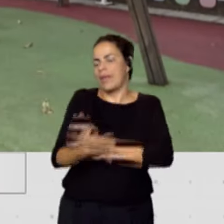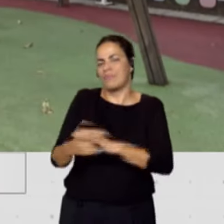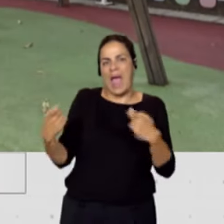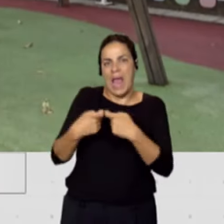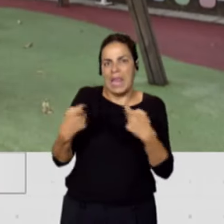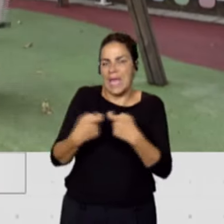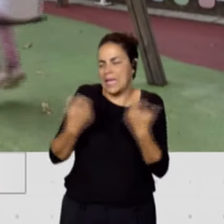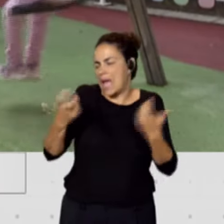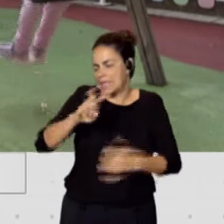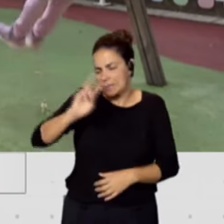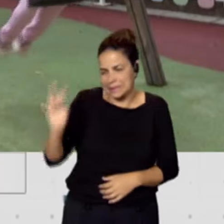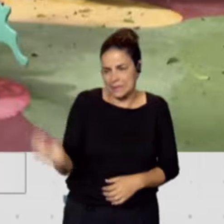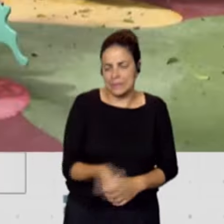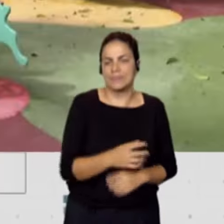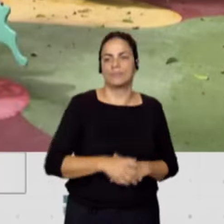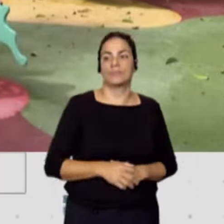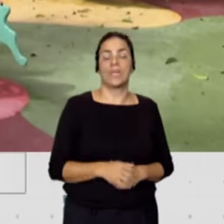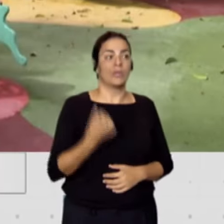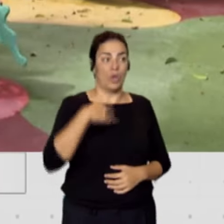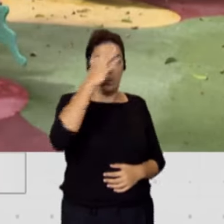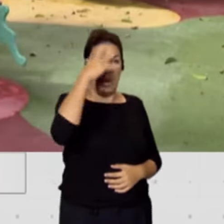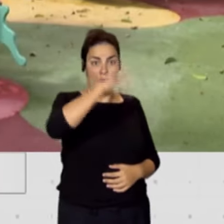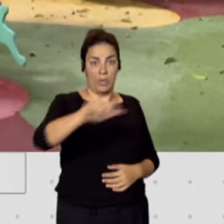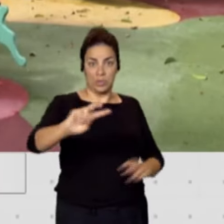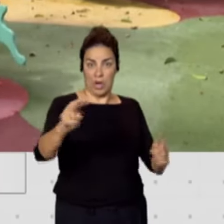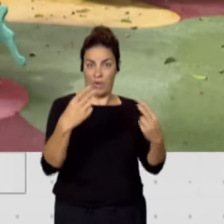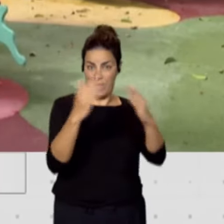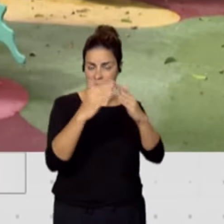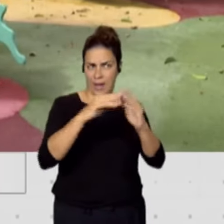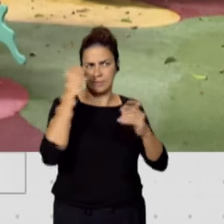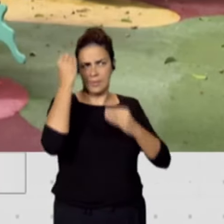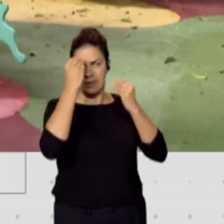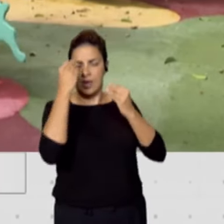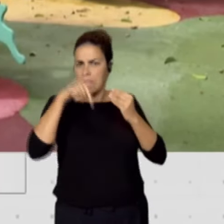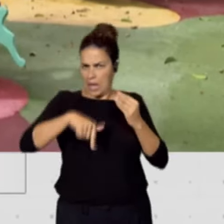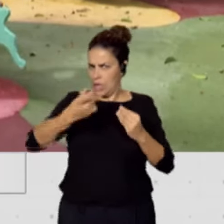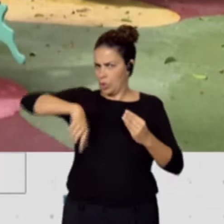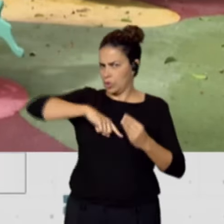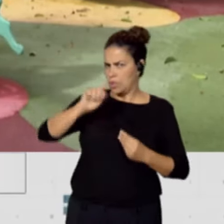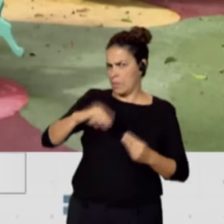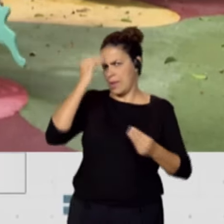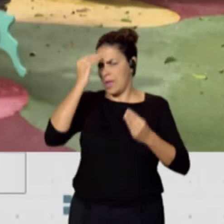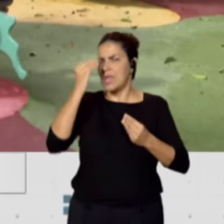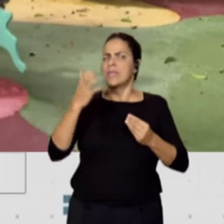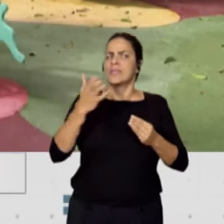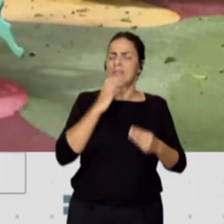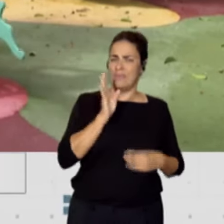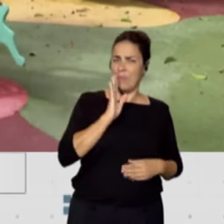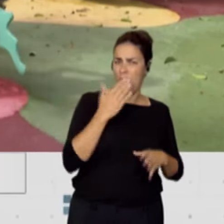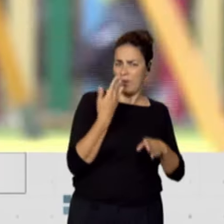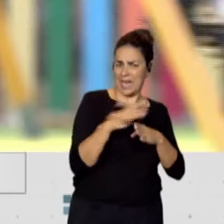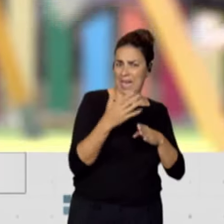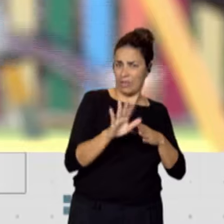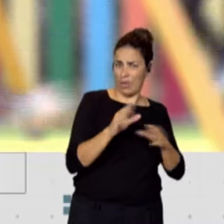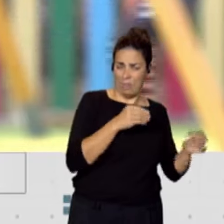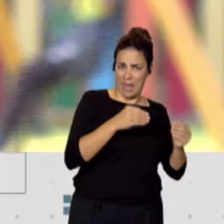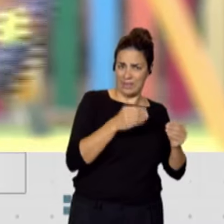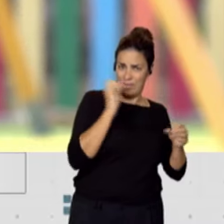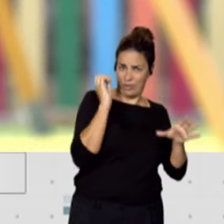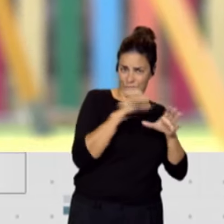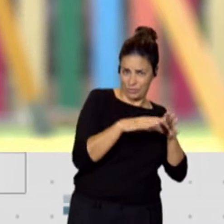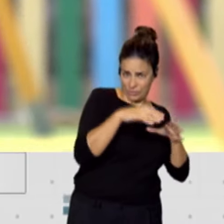y lo que seguramente se estarán preguntando en casa lo hacemos también aquí en el plató es si la presencia de estos restos de estos compuestos en alimentos infantiles